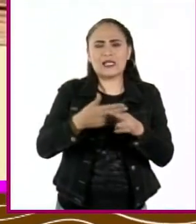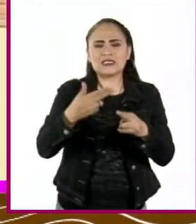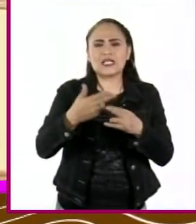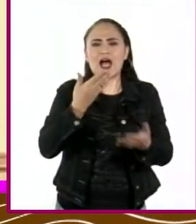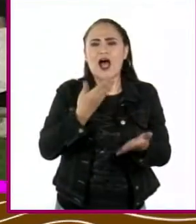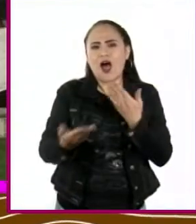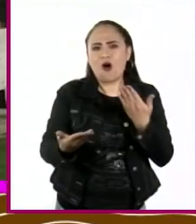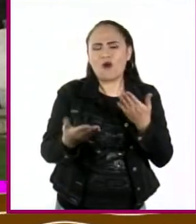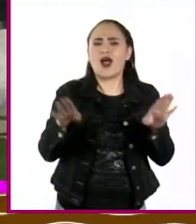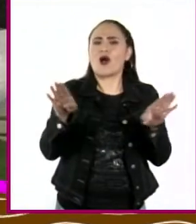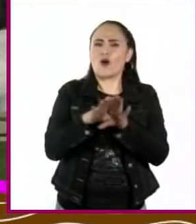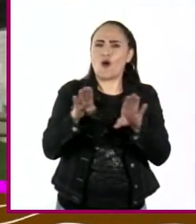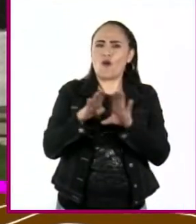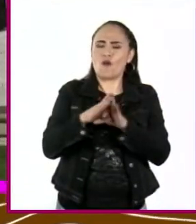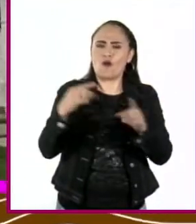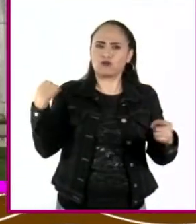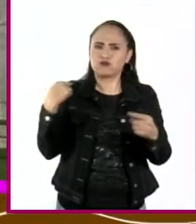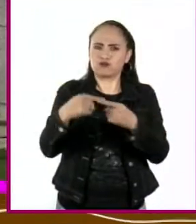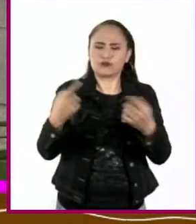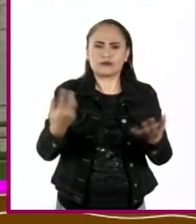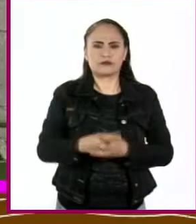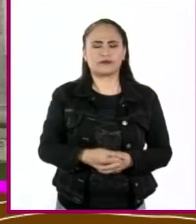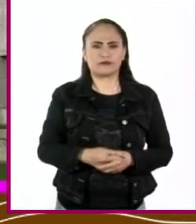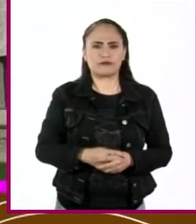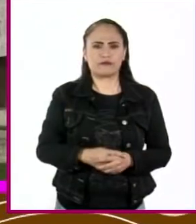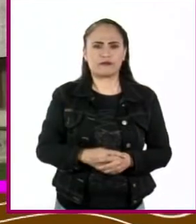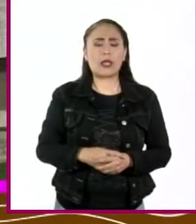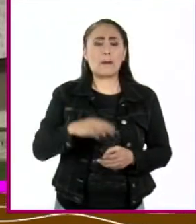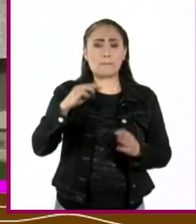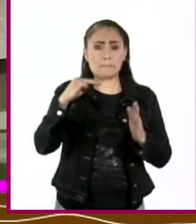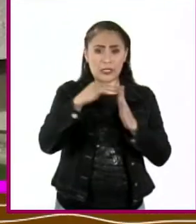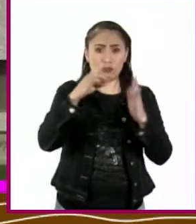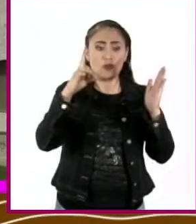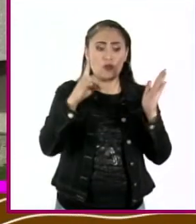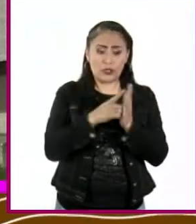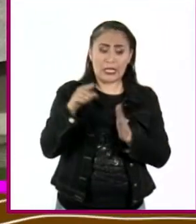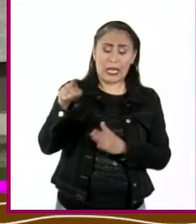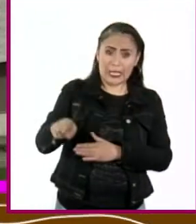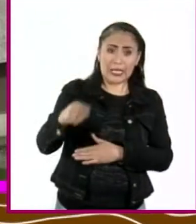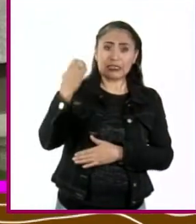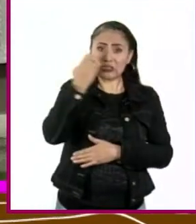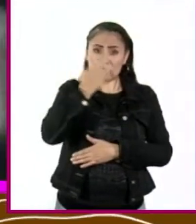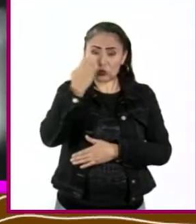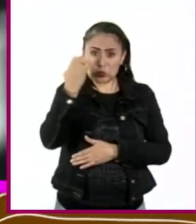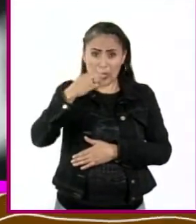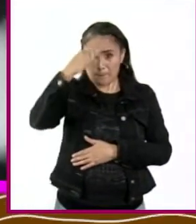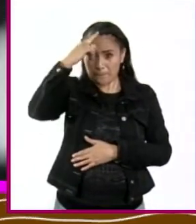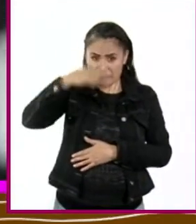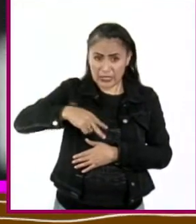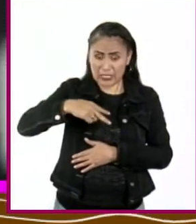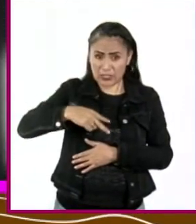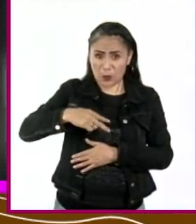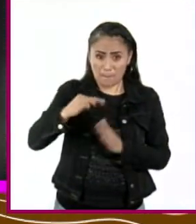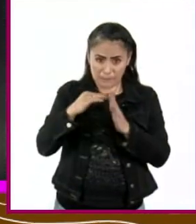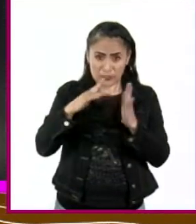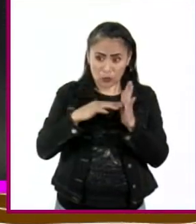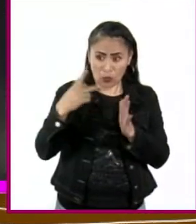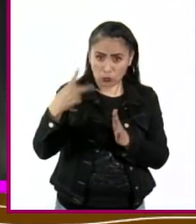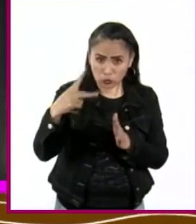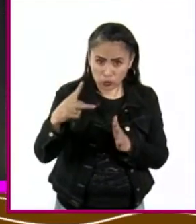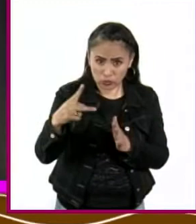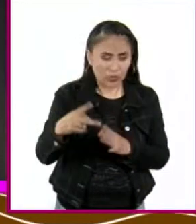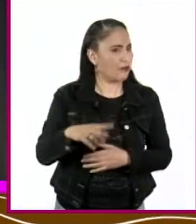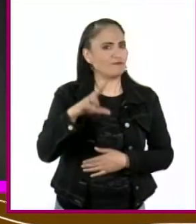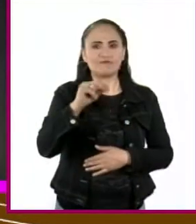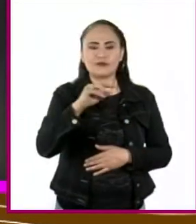presente. No podía ceñirse al método aprendido en el excelente Colegio de México. Tuvo que recurrir a los